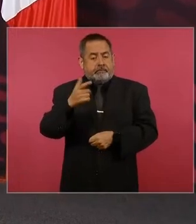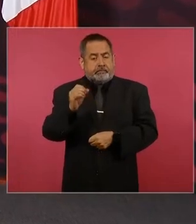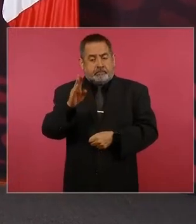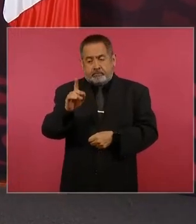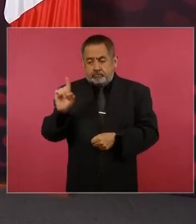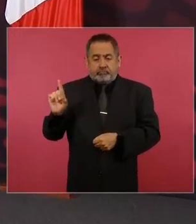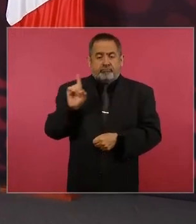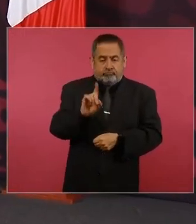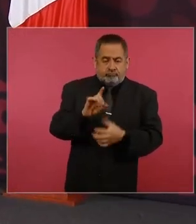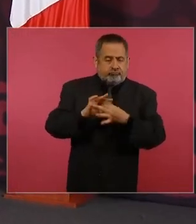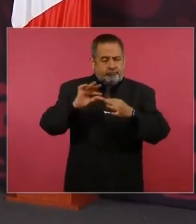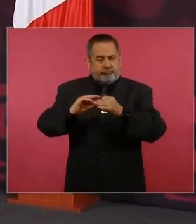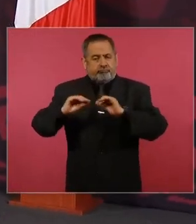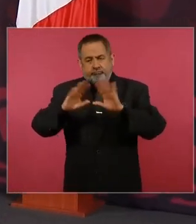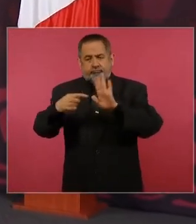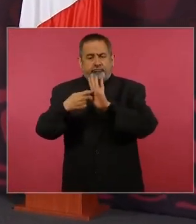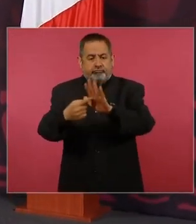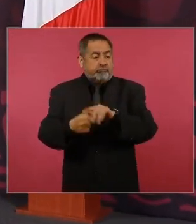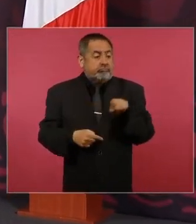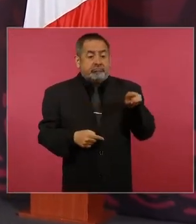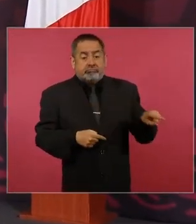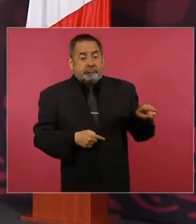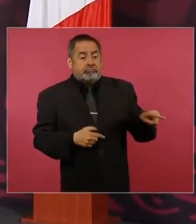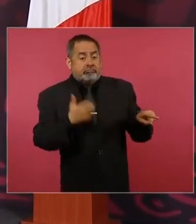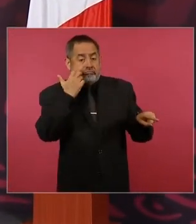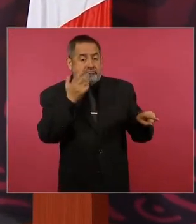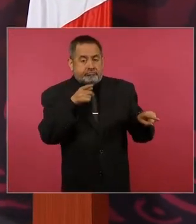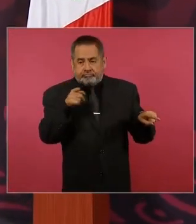porque quieren declarar inconstitucional